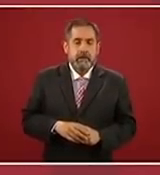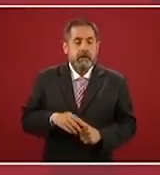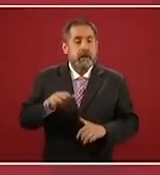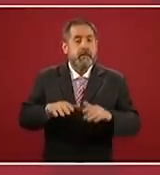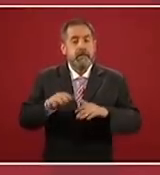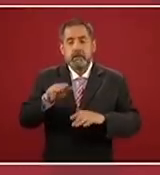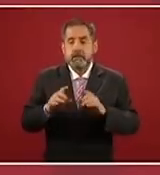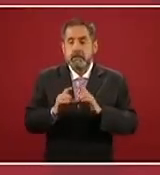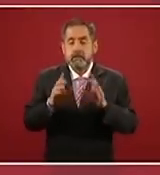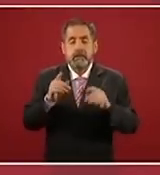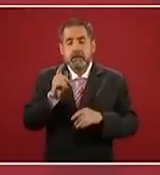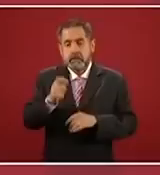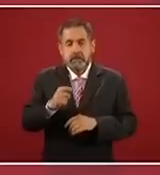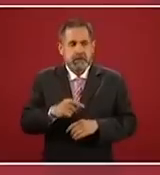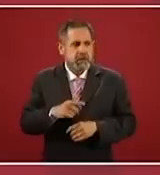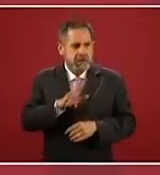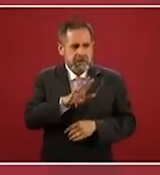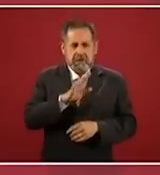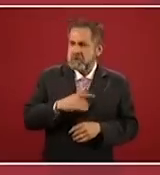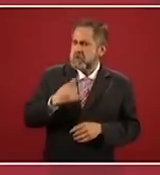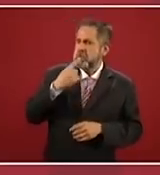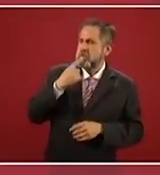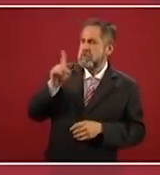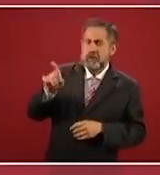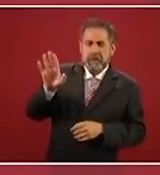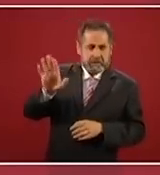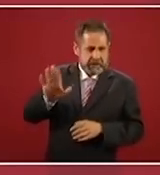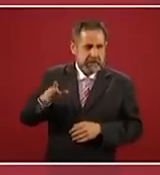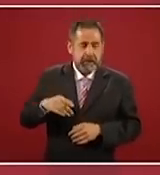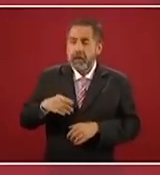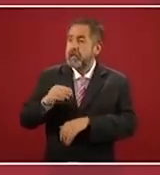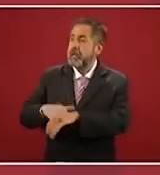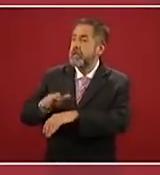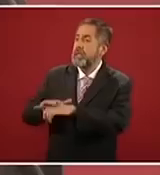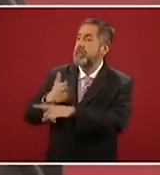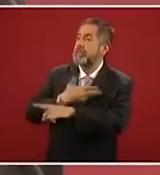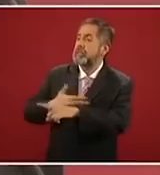de repente que llegan a acusar a alguien, ¿no?, conmigo,